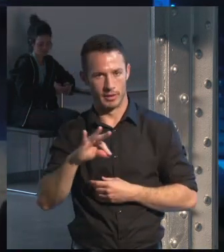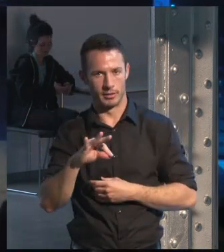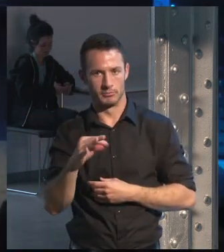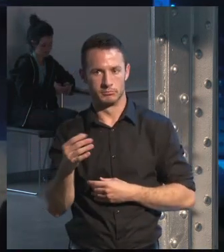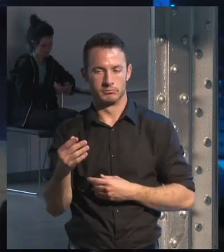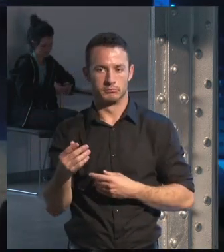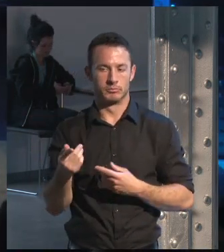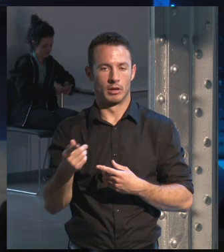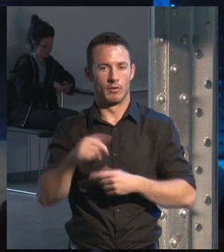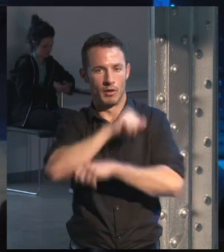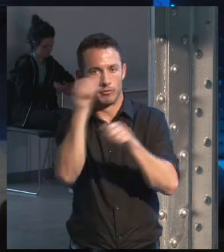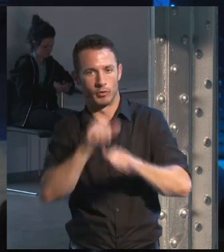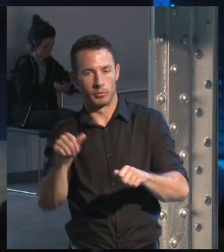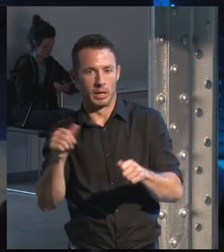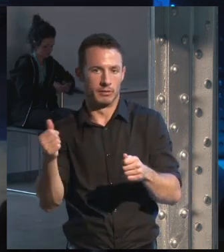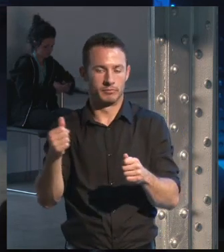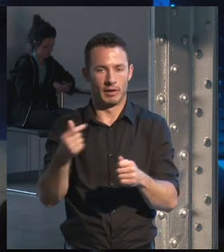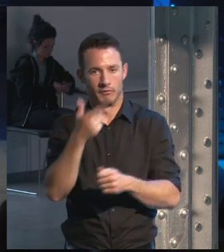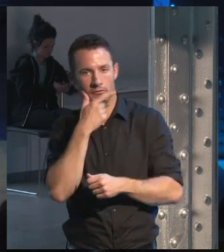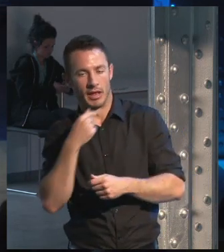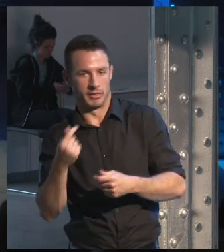más o menos ágil. Más o menos ágil.